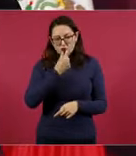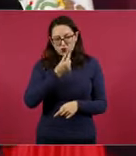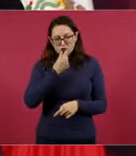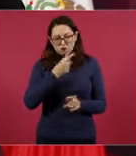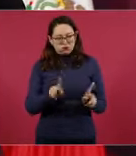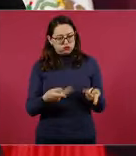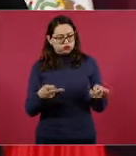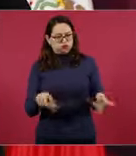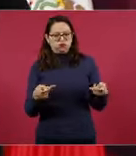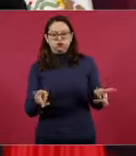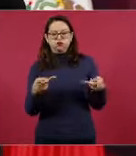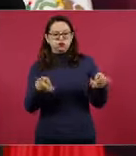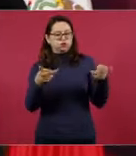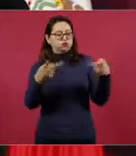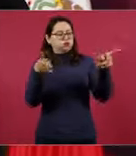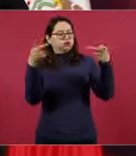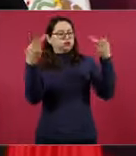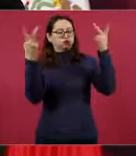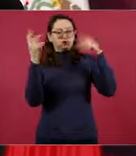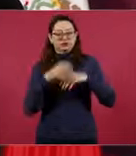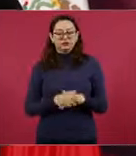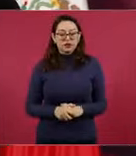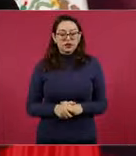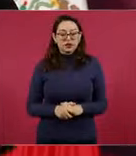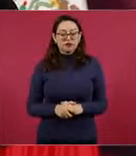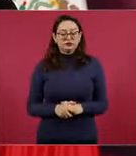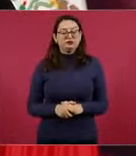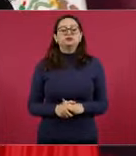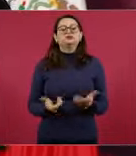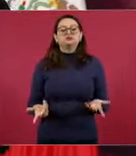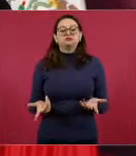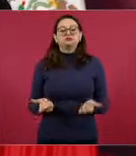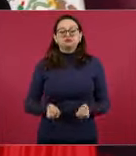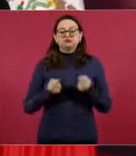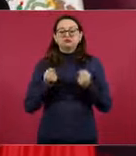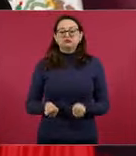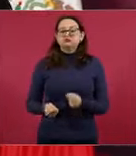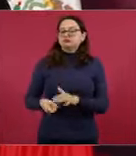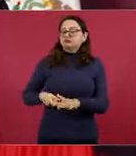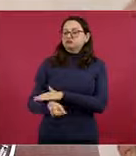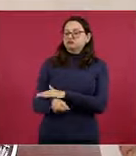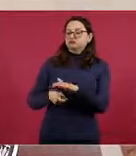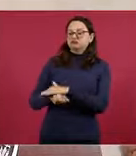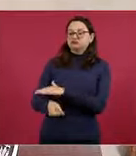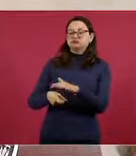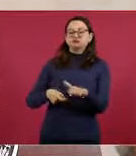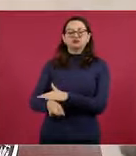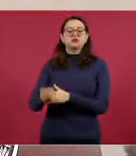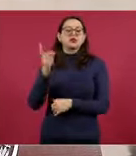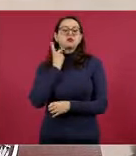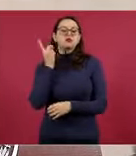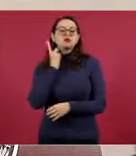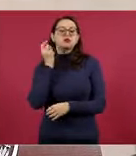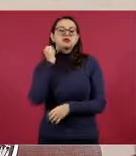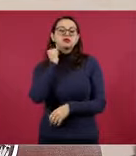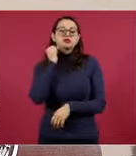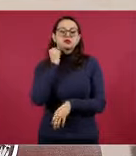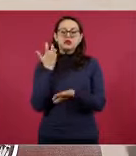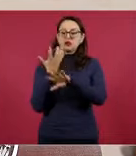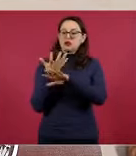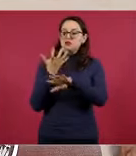seguramente debe estar financiando a diputados, a senadores para sus campañas en Estados Unidos, porque sí le